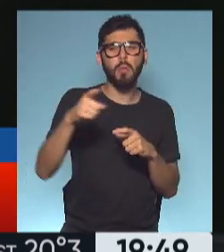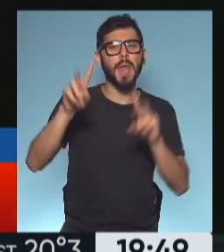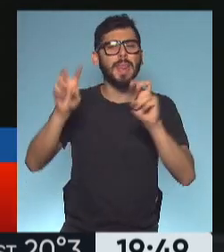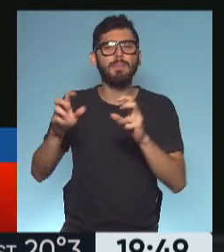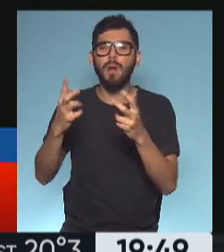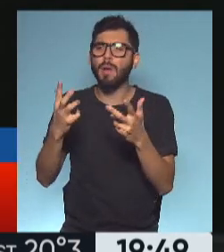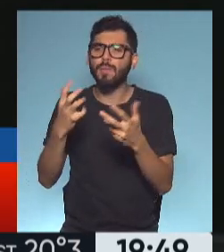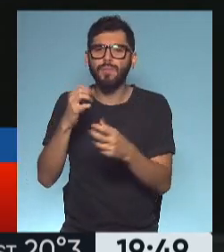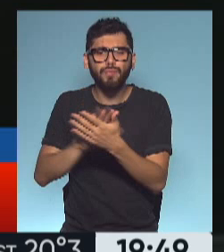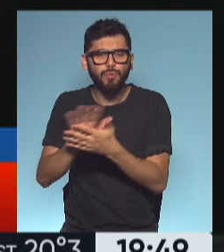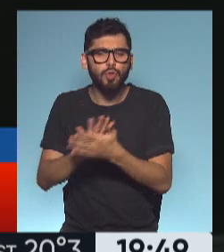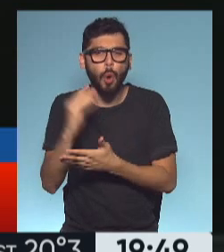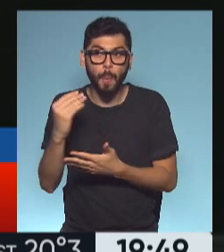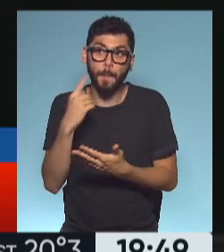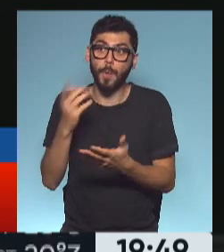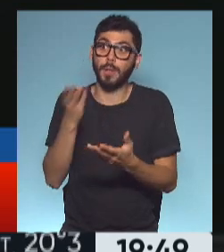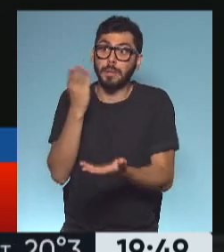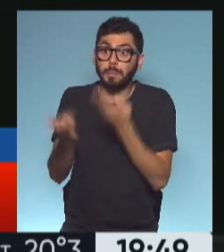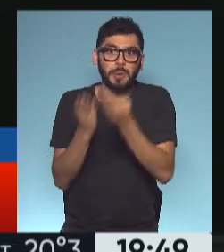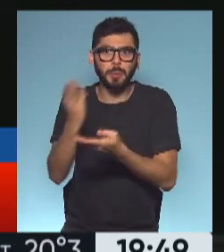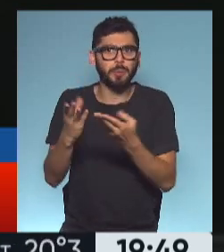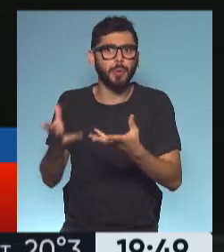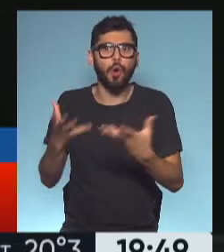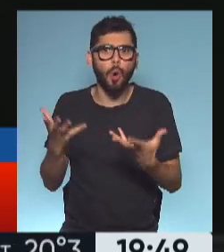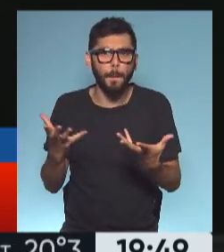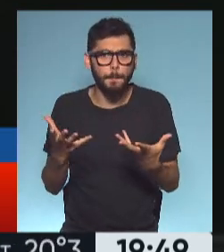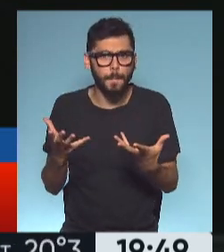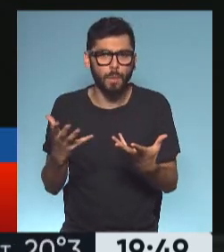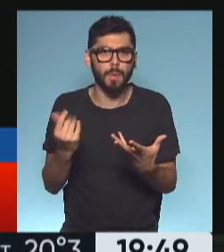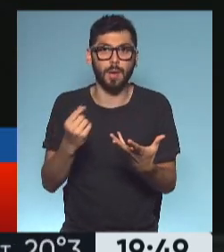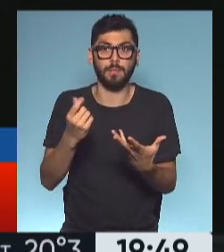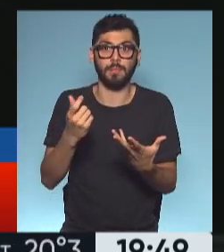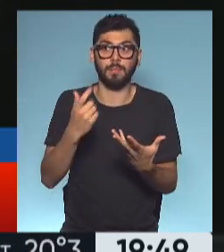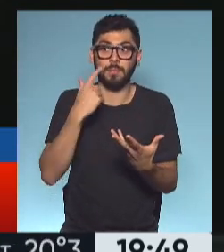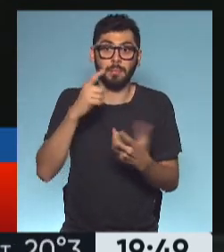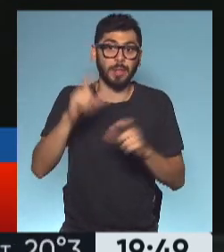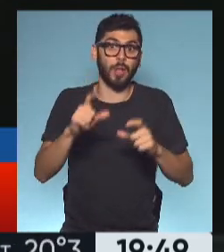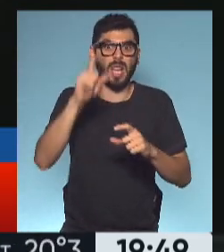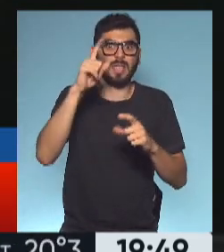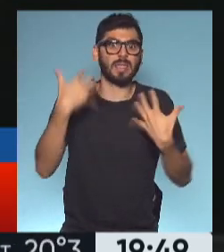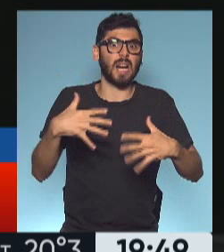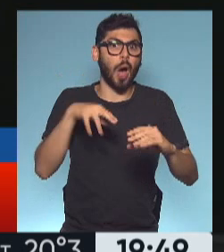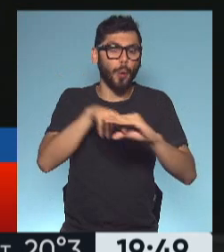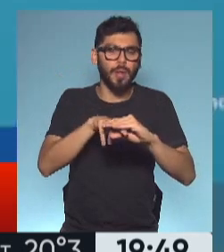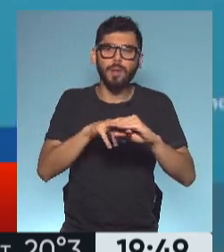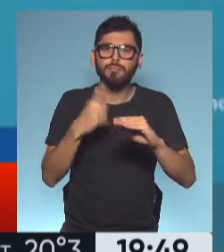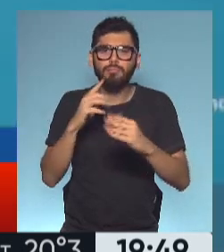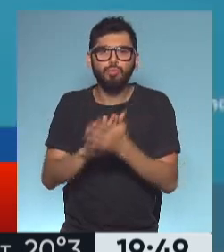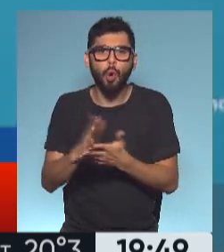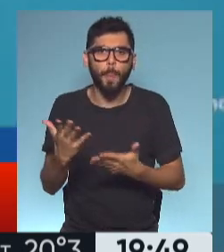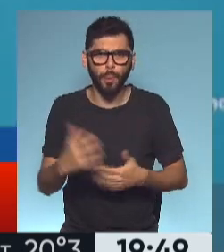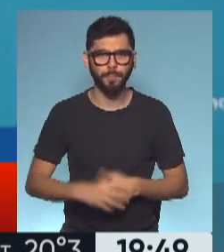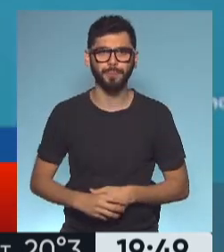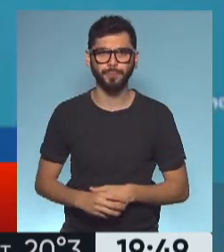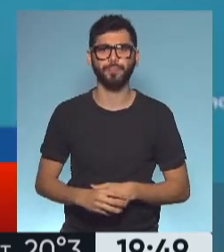para satisfacer esa demanda de este elemento tan vital para los pacientes en terapia intensiva y crítico? Muchas gracias.